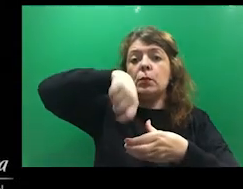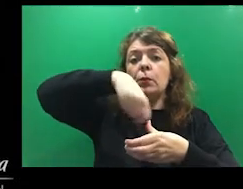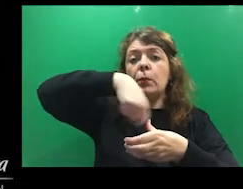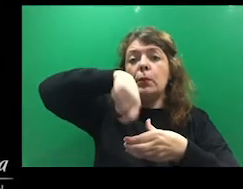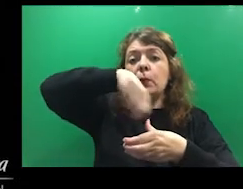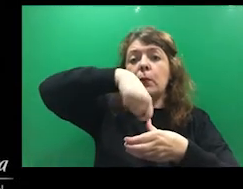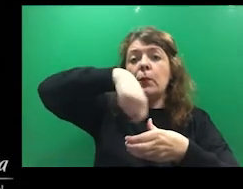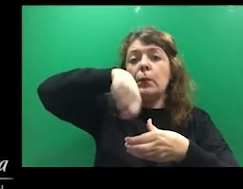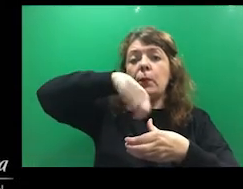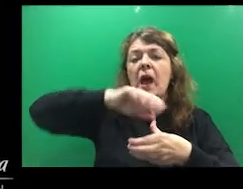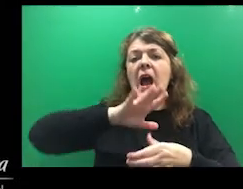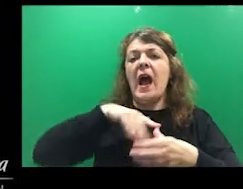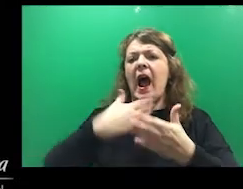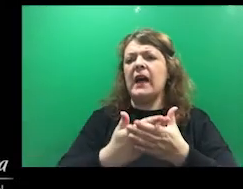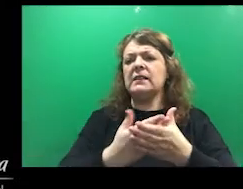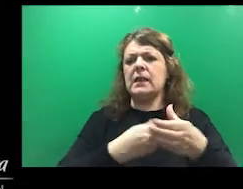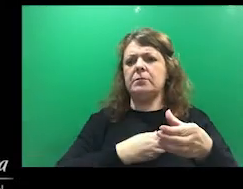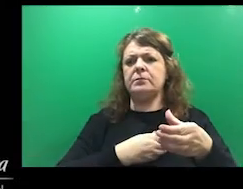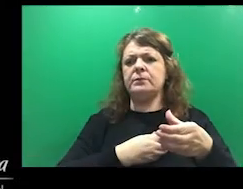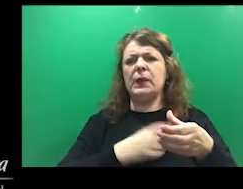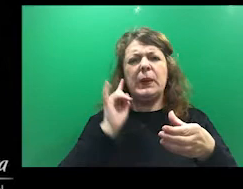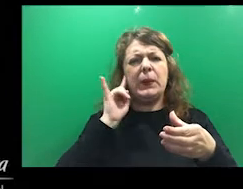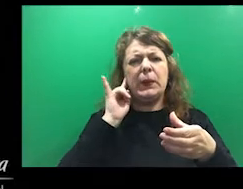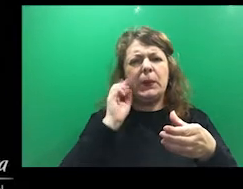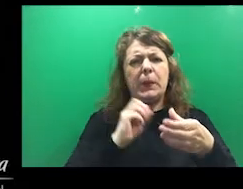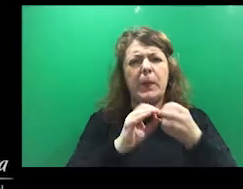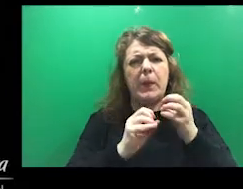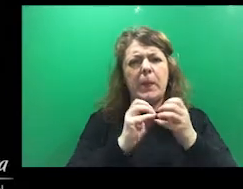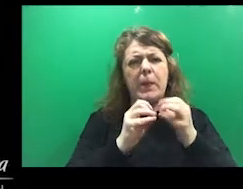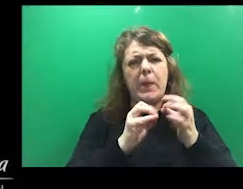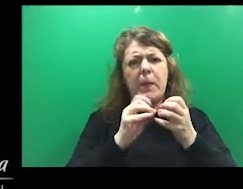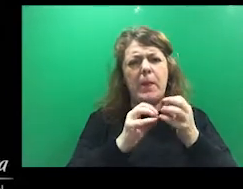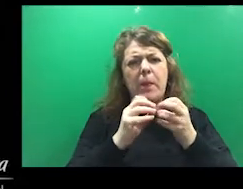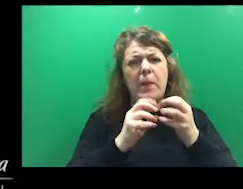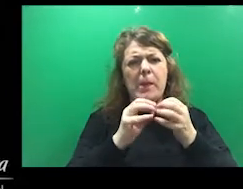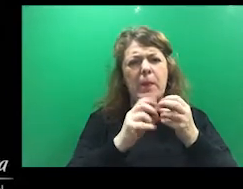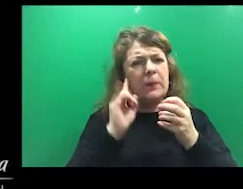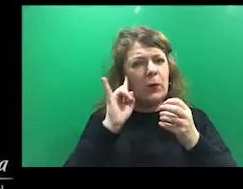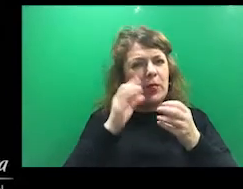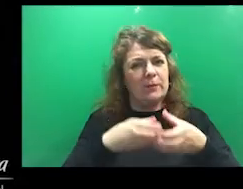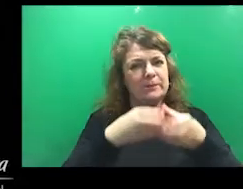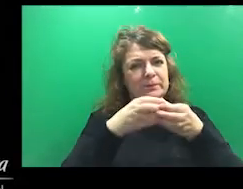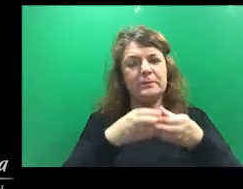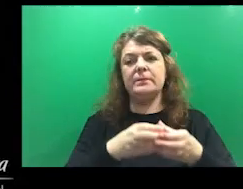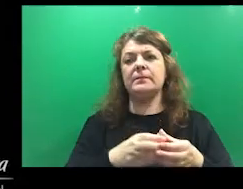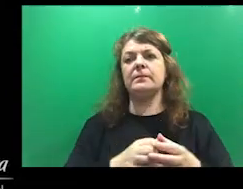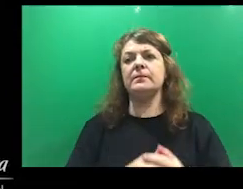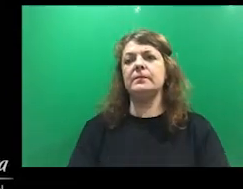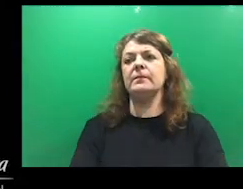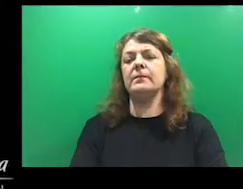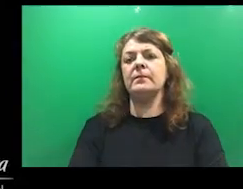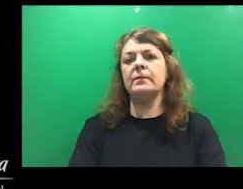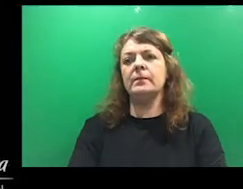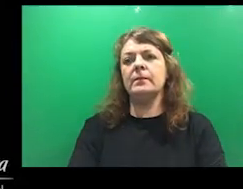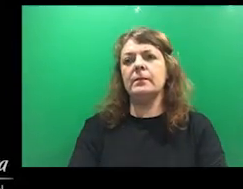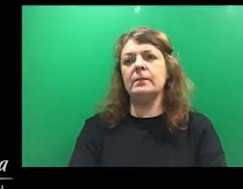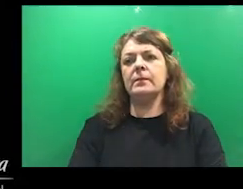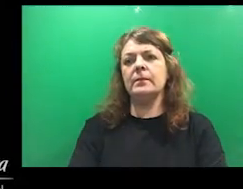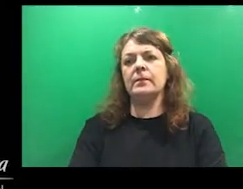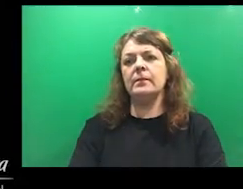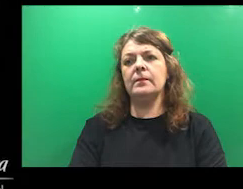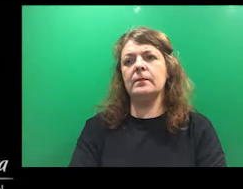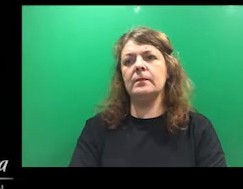Removemos un poco y esperamos a que deje de sonar tanto.